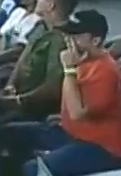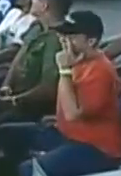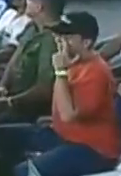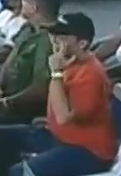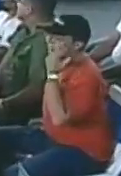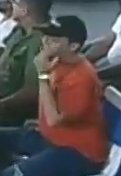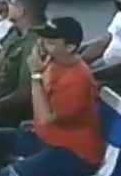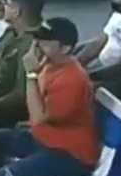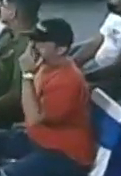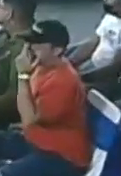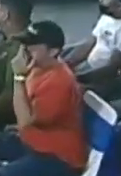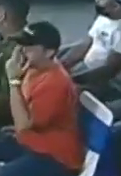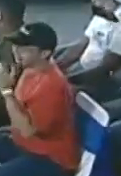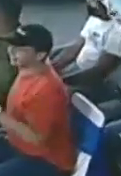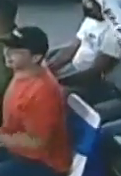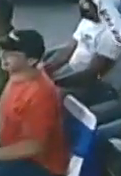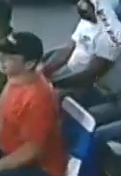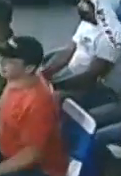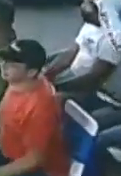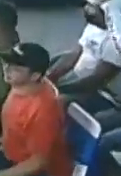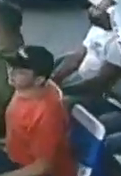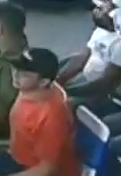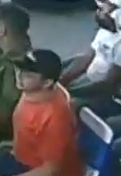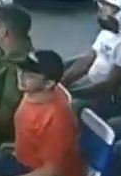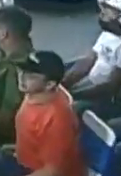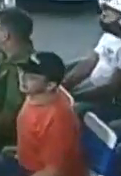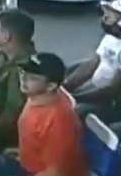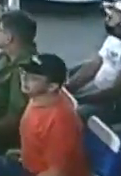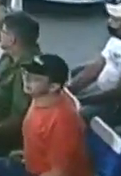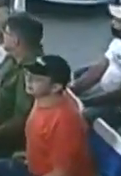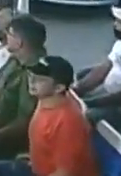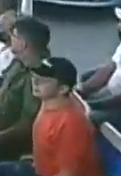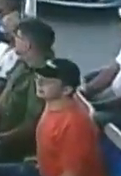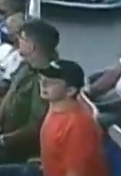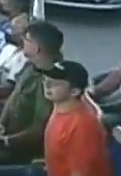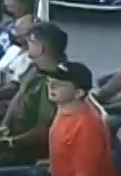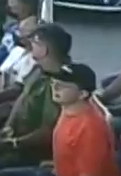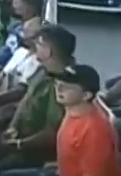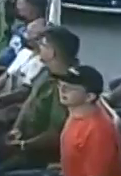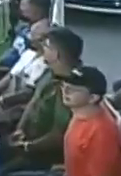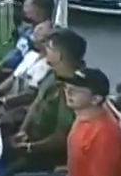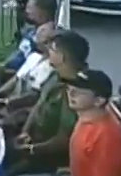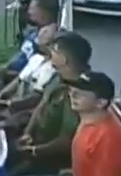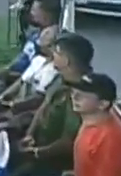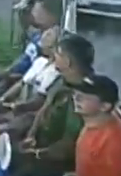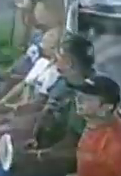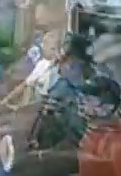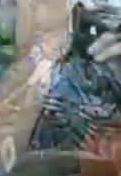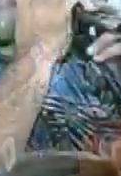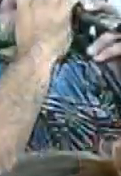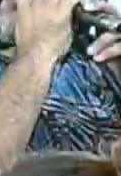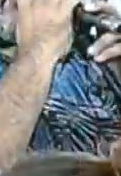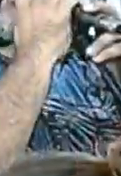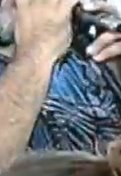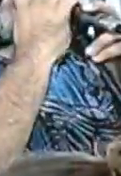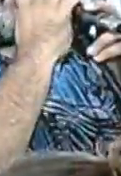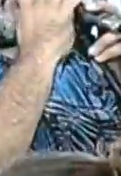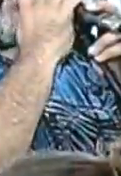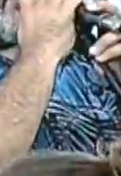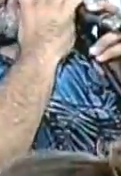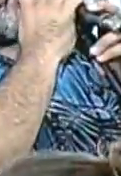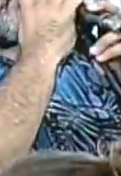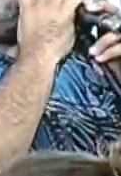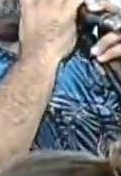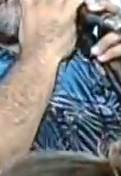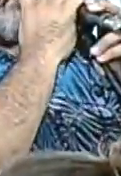Sí, señores, dicen que soy macumanchero. Con este ritmo, cosa buena, yo te pongo a gozar